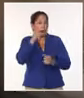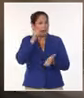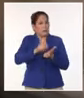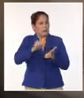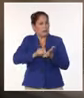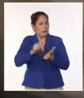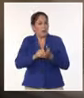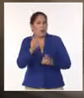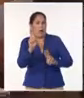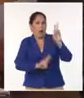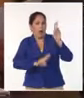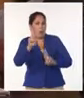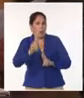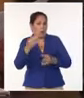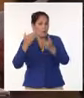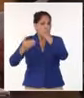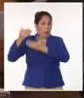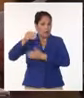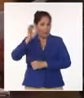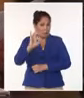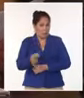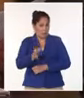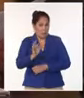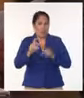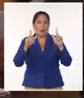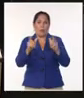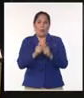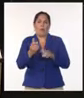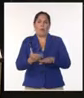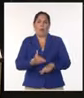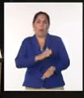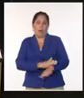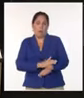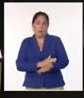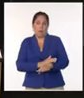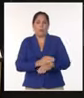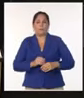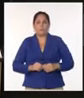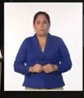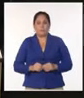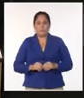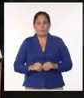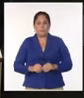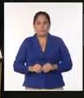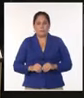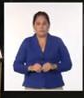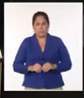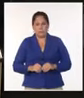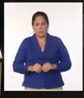los acuerdos adoptados por este órgano en sus reuniones previas. Enrique Moreno Jimeranes, Canal Cubano de Noticias.